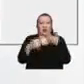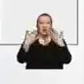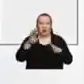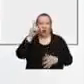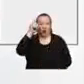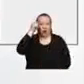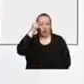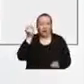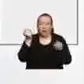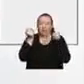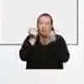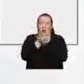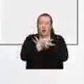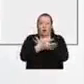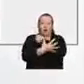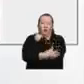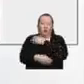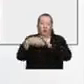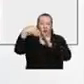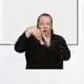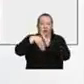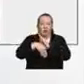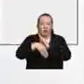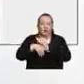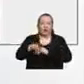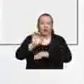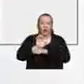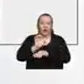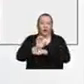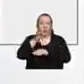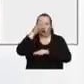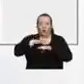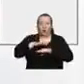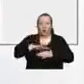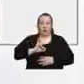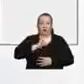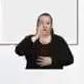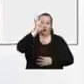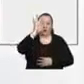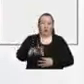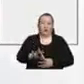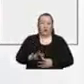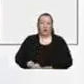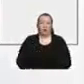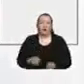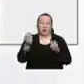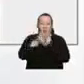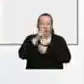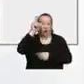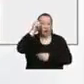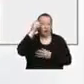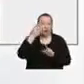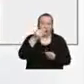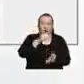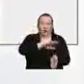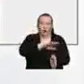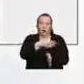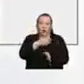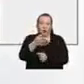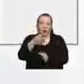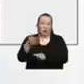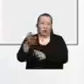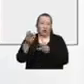la peor crisis del último siglo la pandemia con el peor gobierno y están las consecuencias cuántas decenas de miles de muertes lloramos